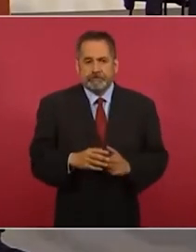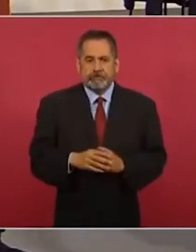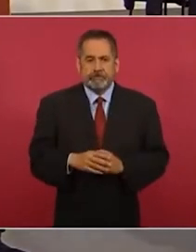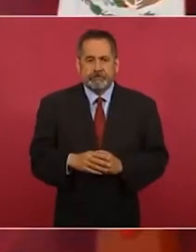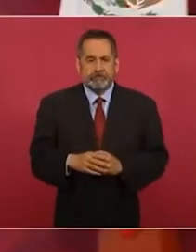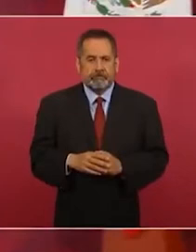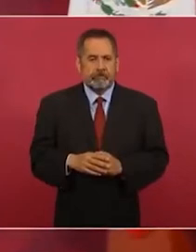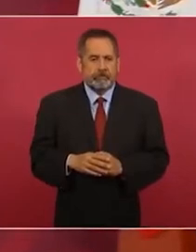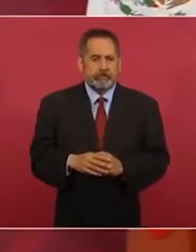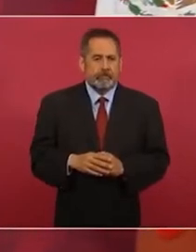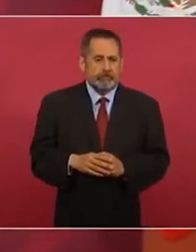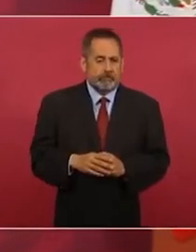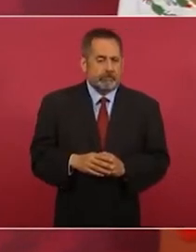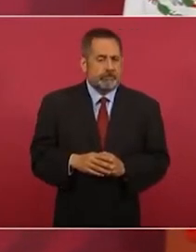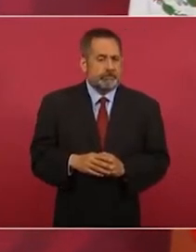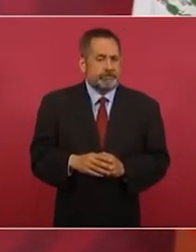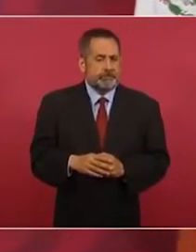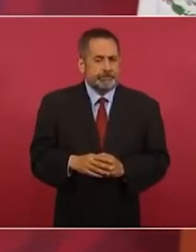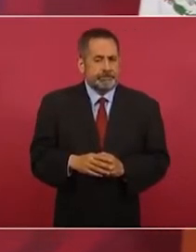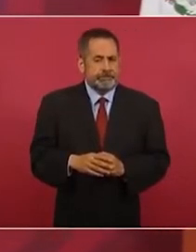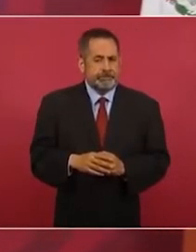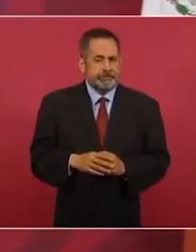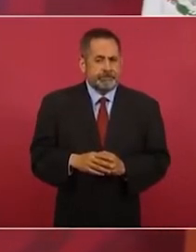Hay más